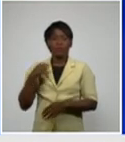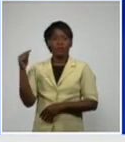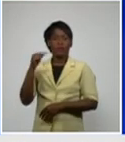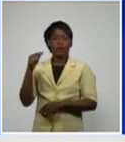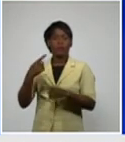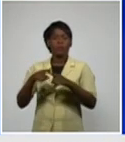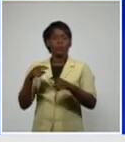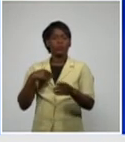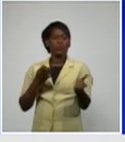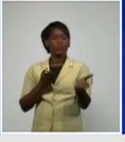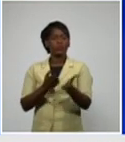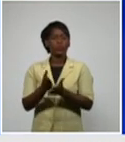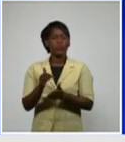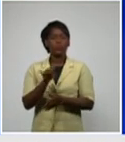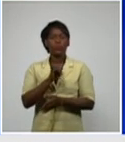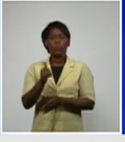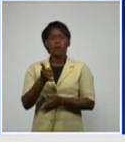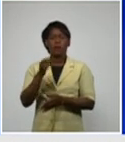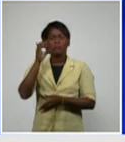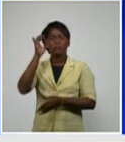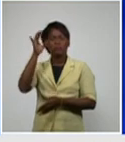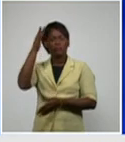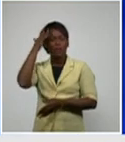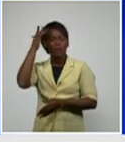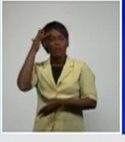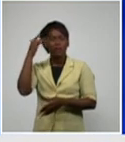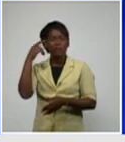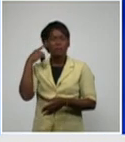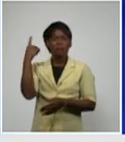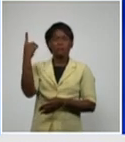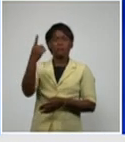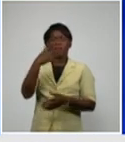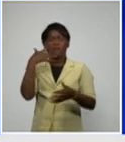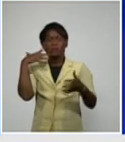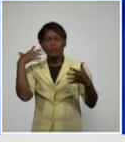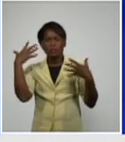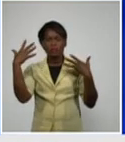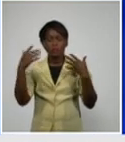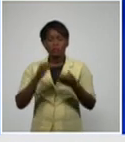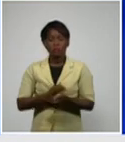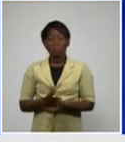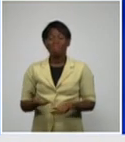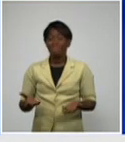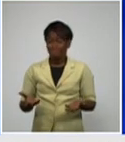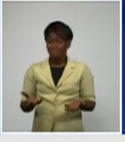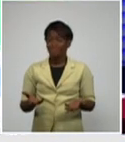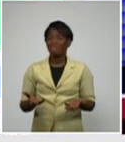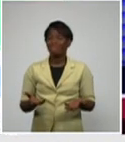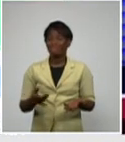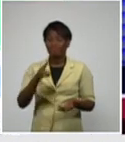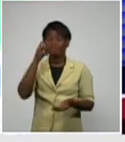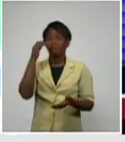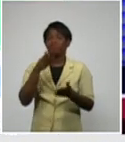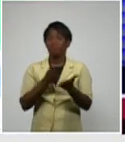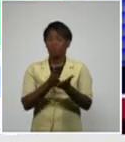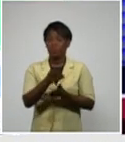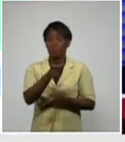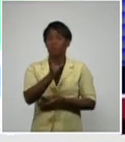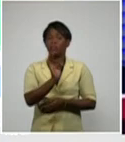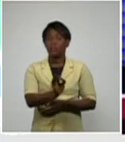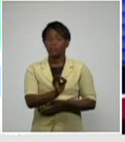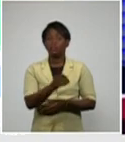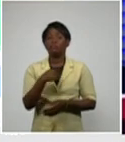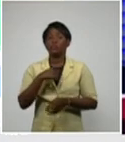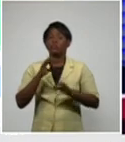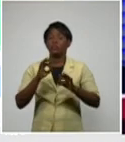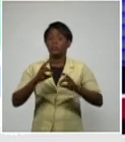mantienen algunos síntomas como dolor de cabeza, mareo. ¿Es esto posible una secuela? Es así, deja secuela. Aquí lo hemos dicho otras veces, lo vamos a